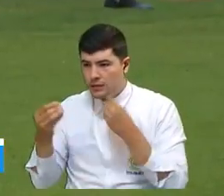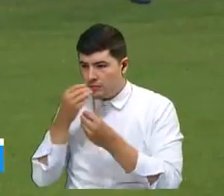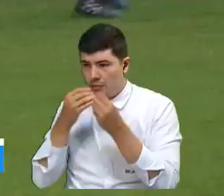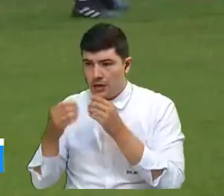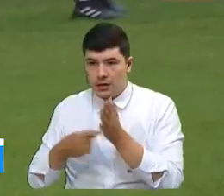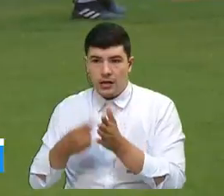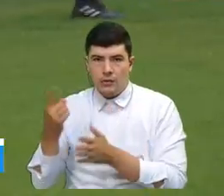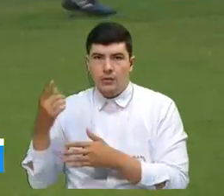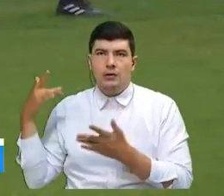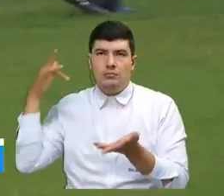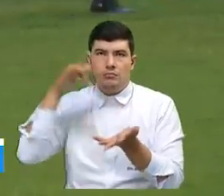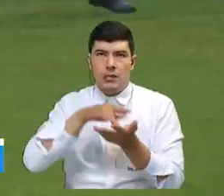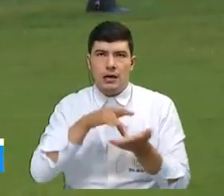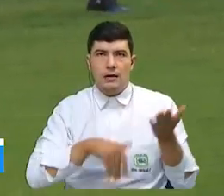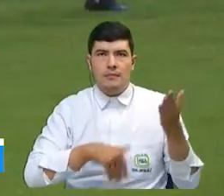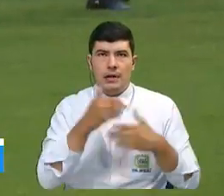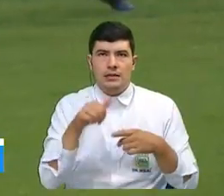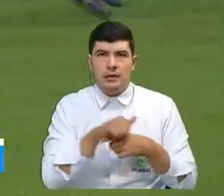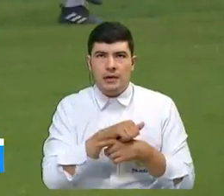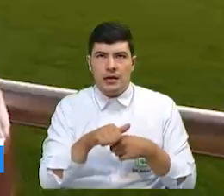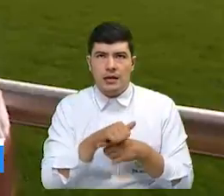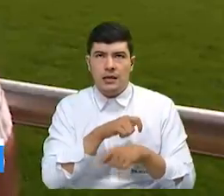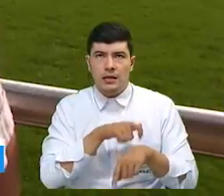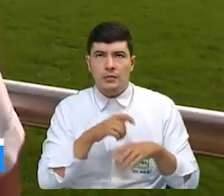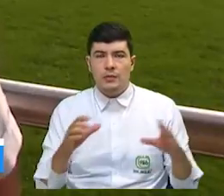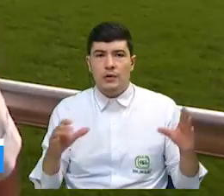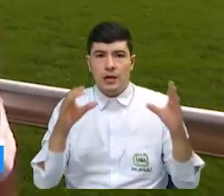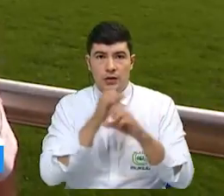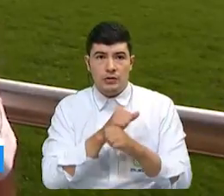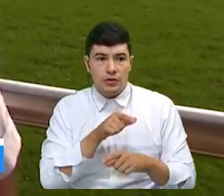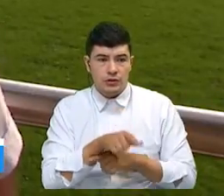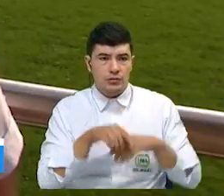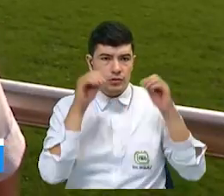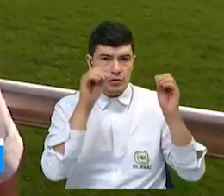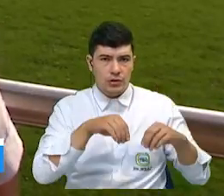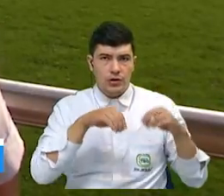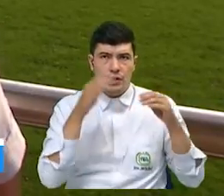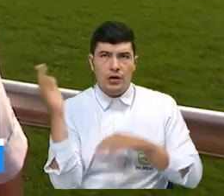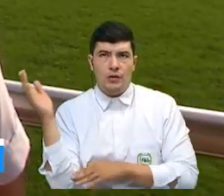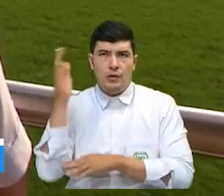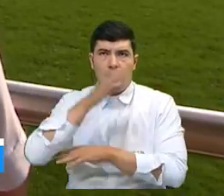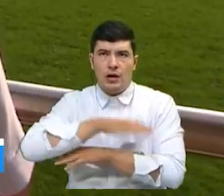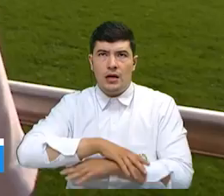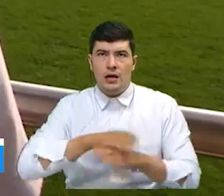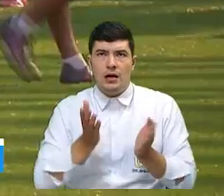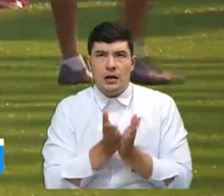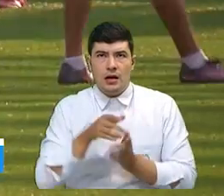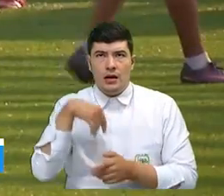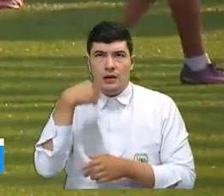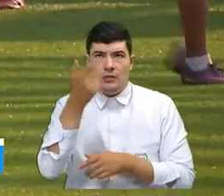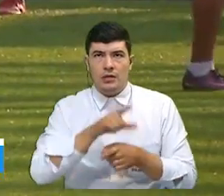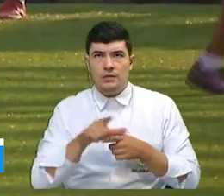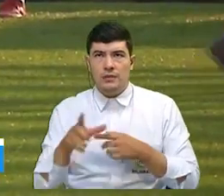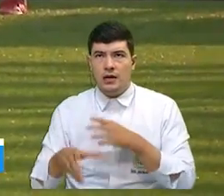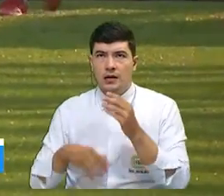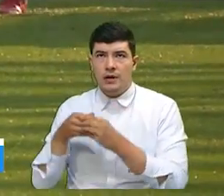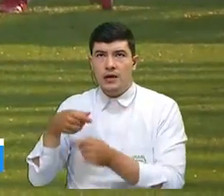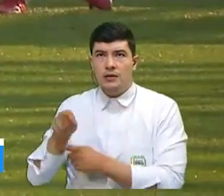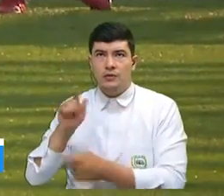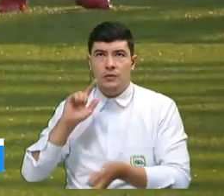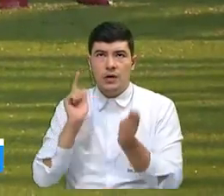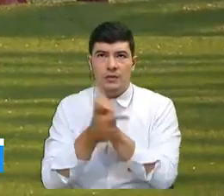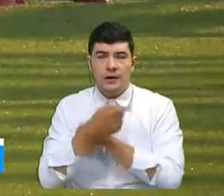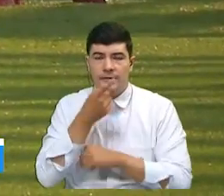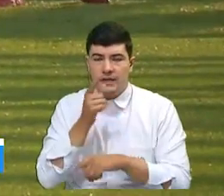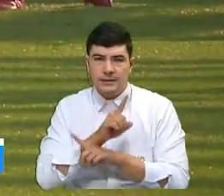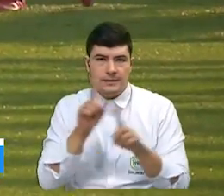almuerzo, inmediatamente va a entrenar por la noche a prepararse para lo que es la jornada educativa del día siguiente. Cambios que no han sido